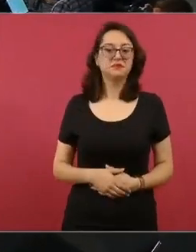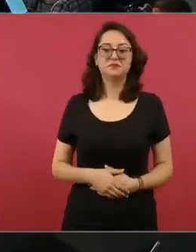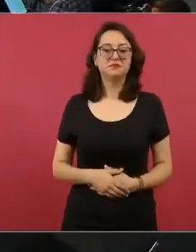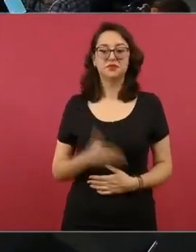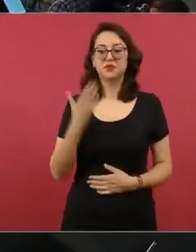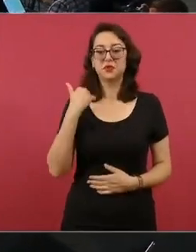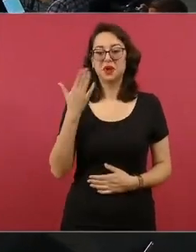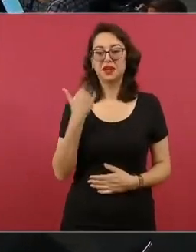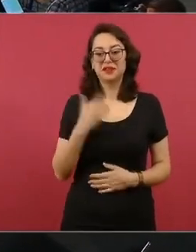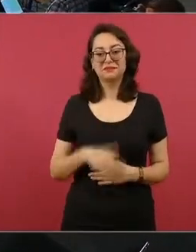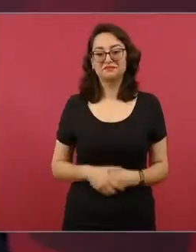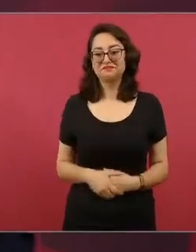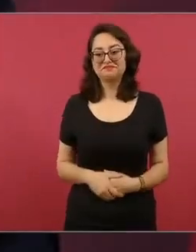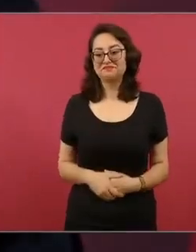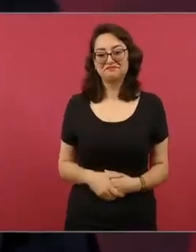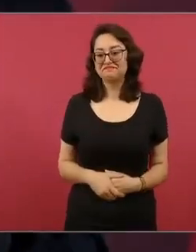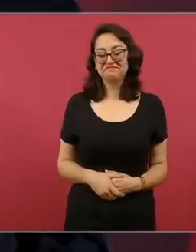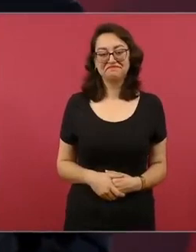No, es que